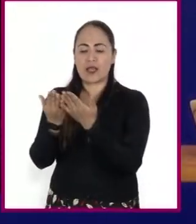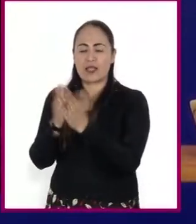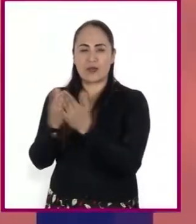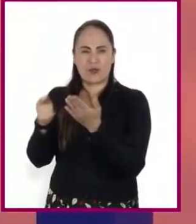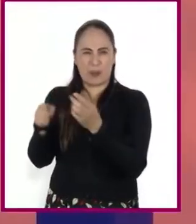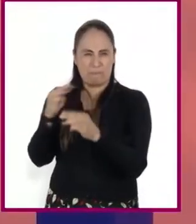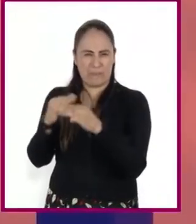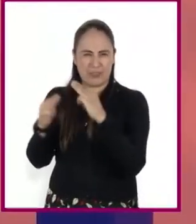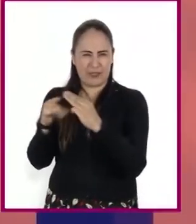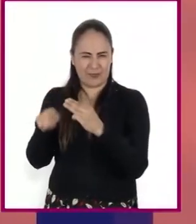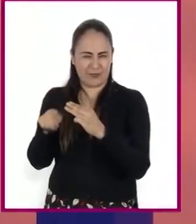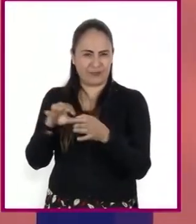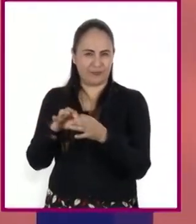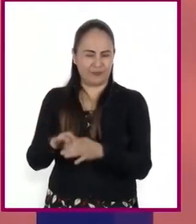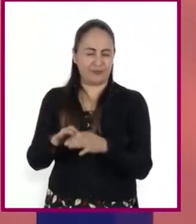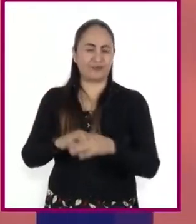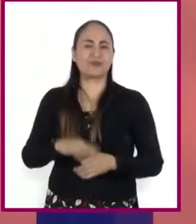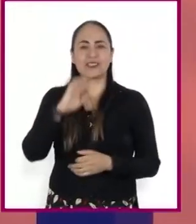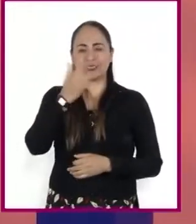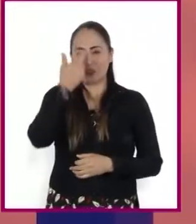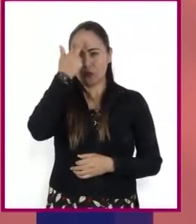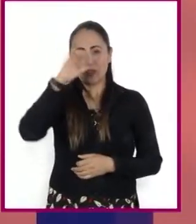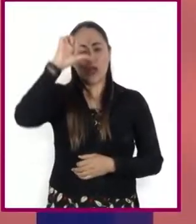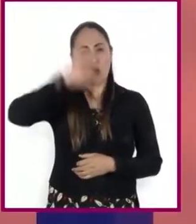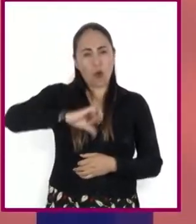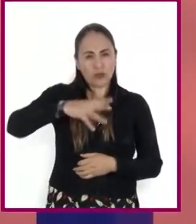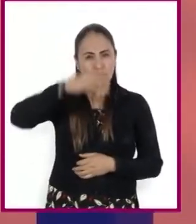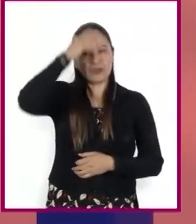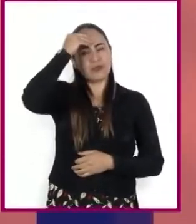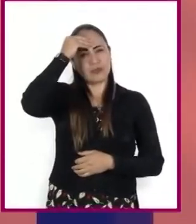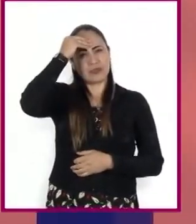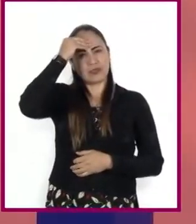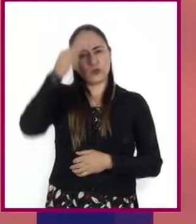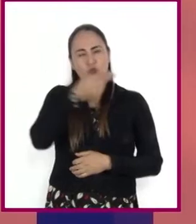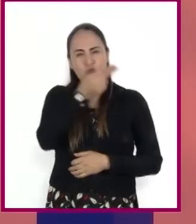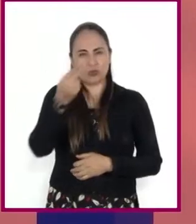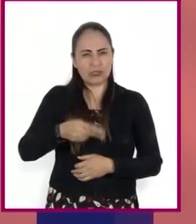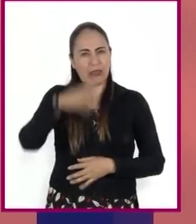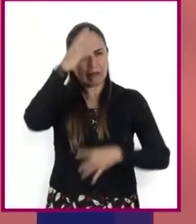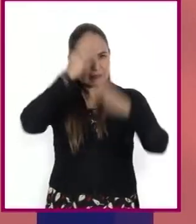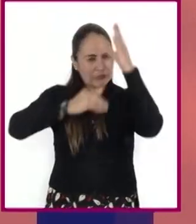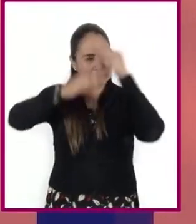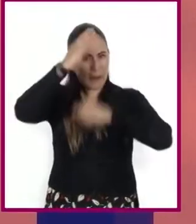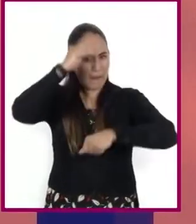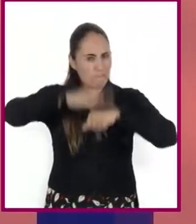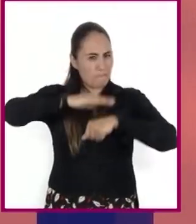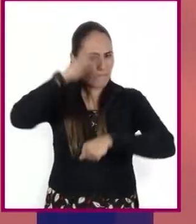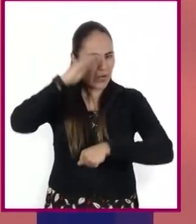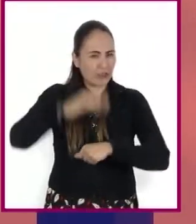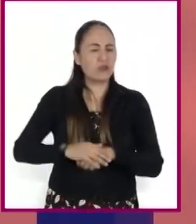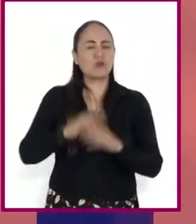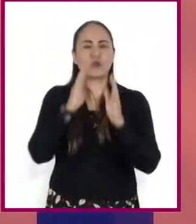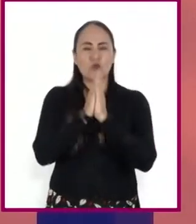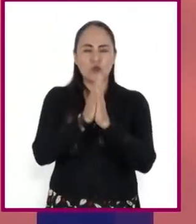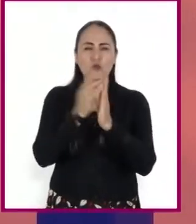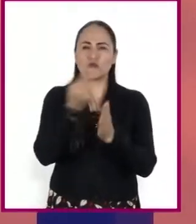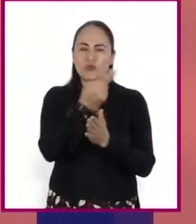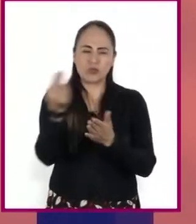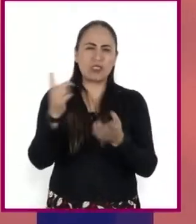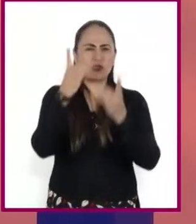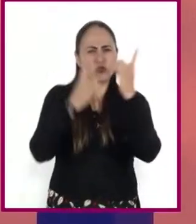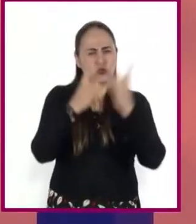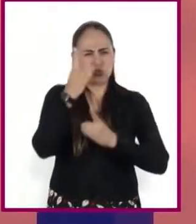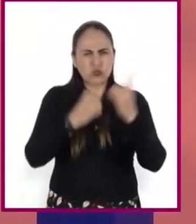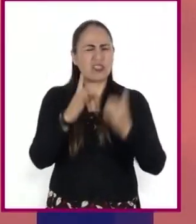texto. Recuerden que todo lo que vean es para favorecer su aprendizaje, así que les recomiendo llevar un registro de las